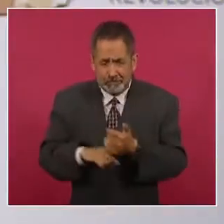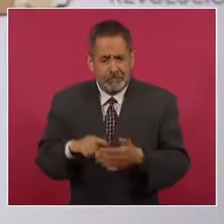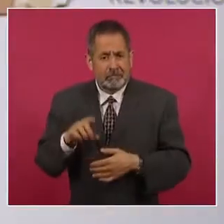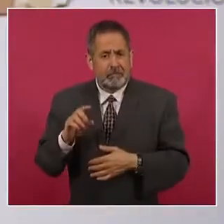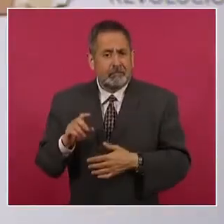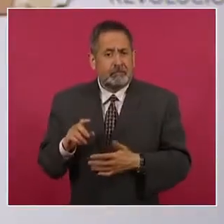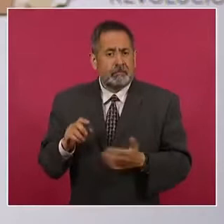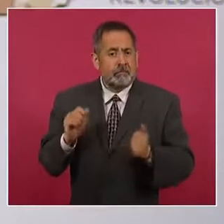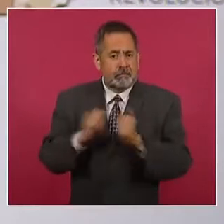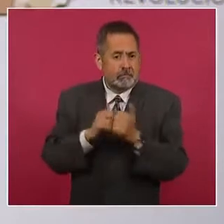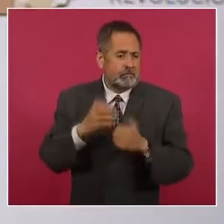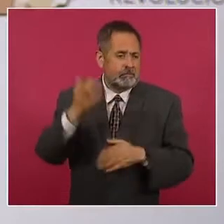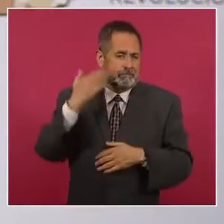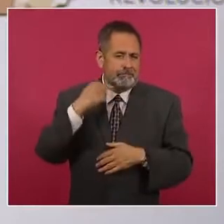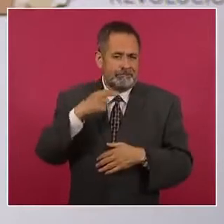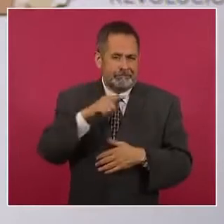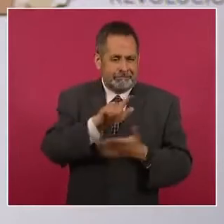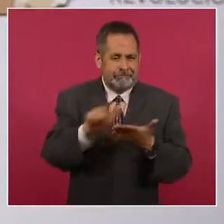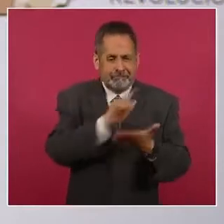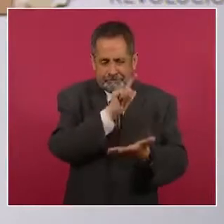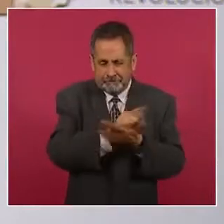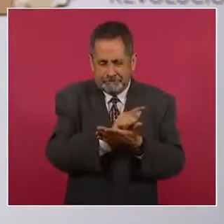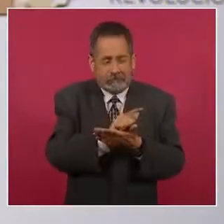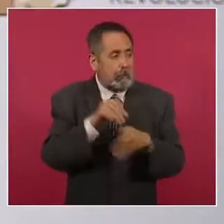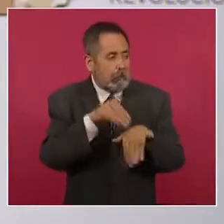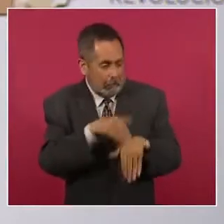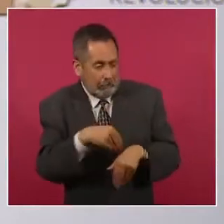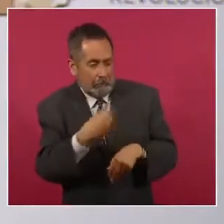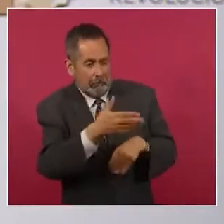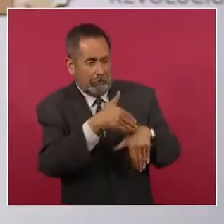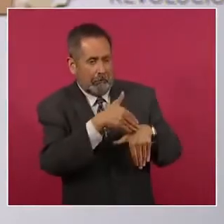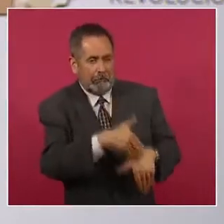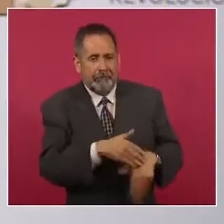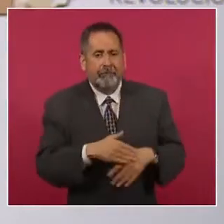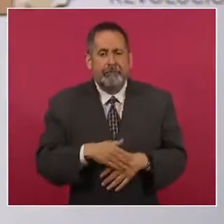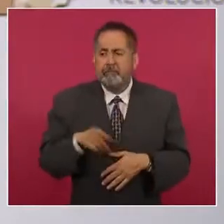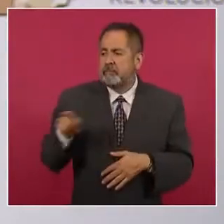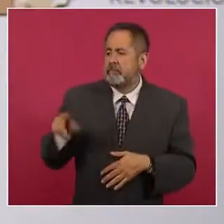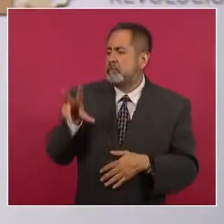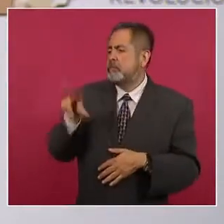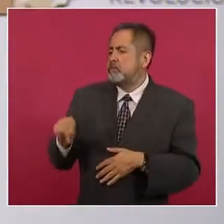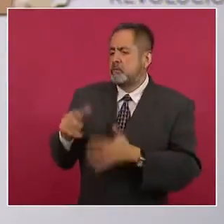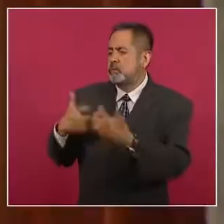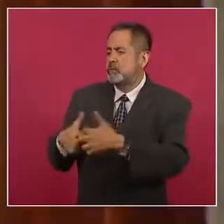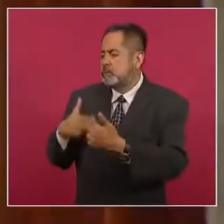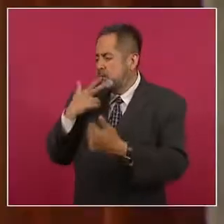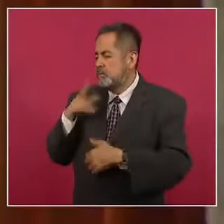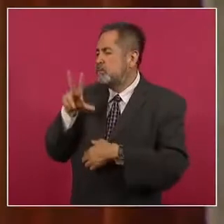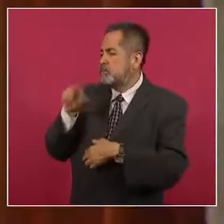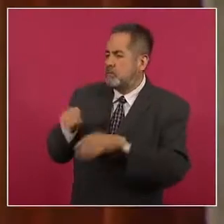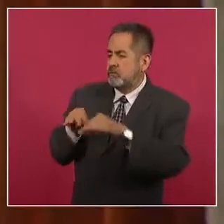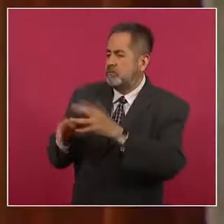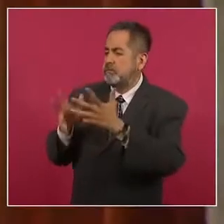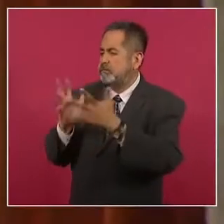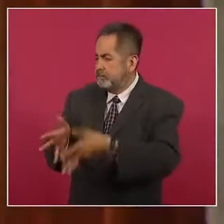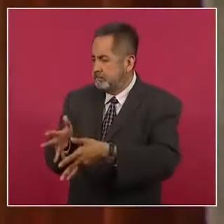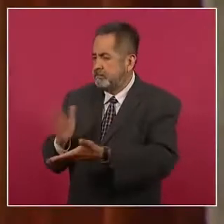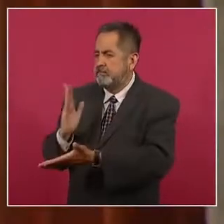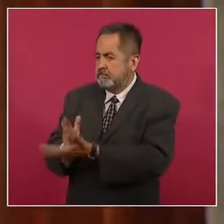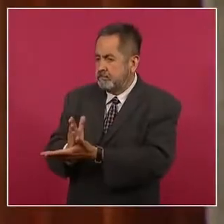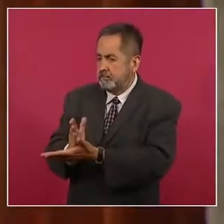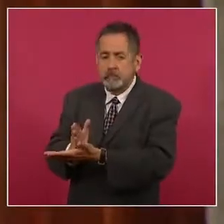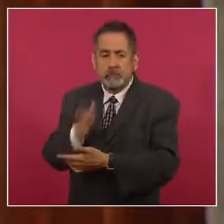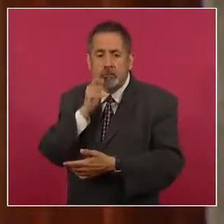y con las leyes entreguistas se les impedía despachar